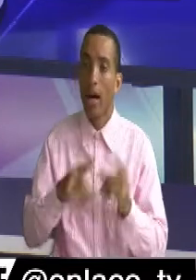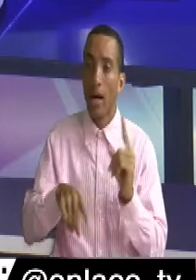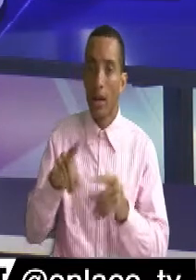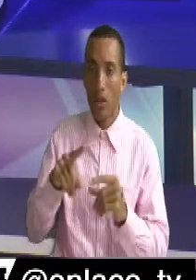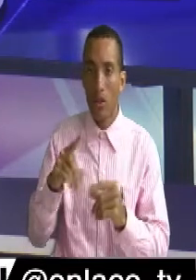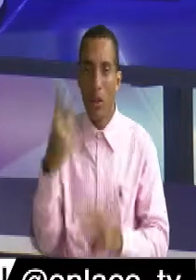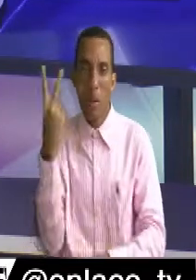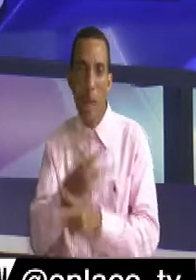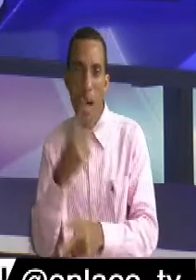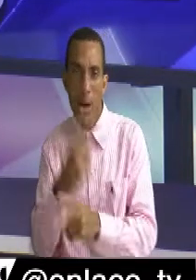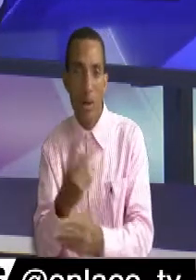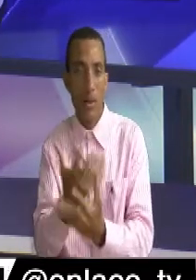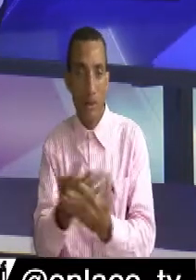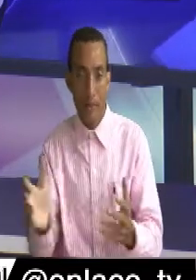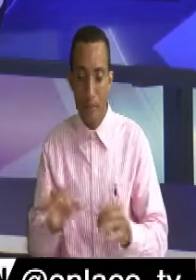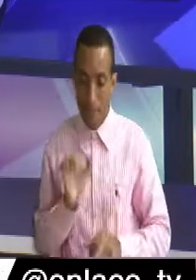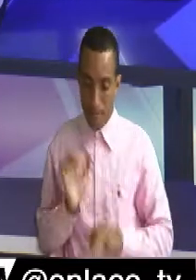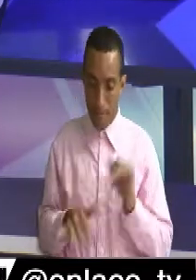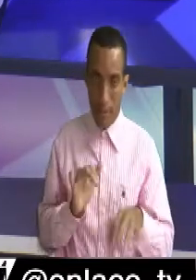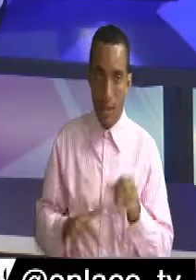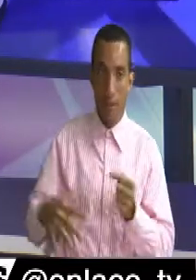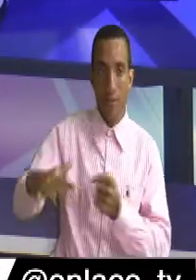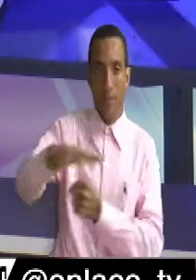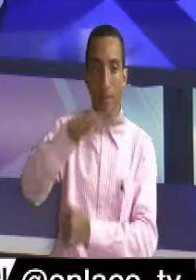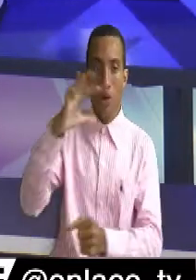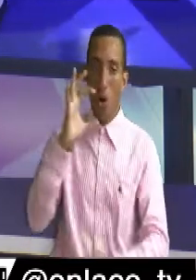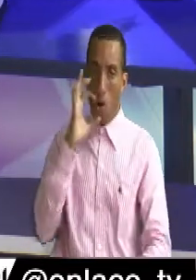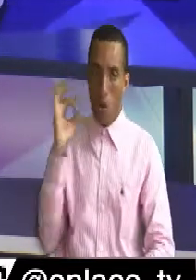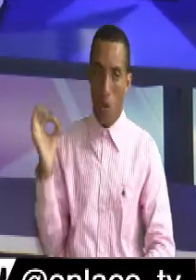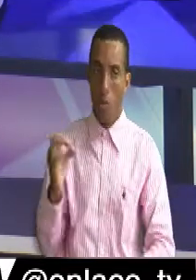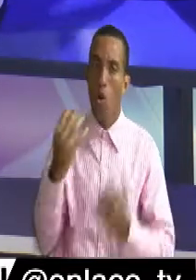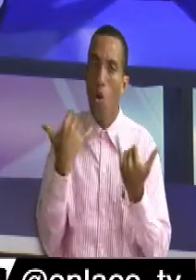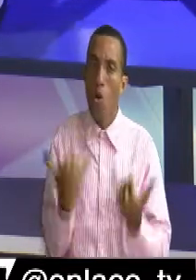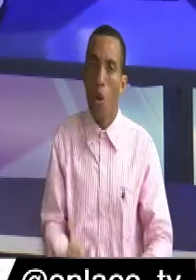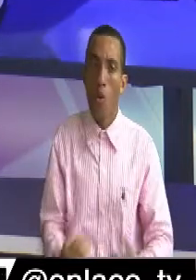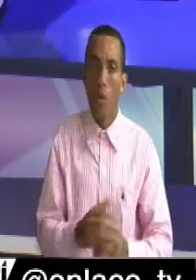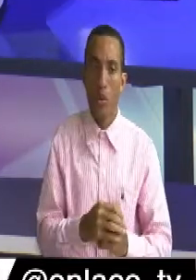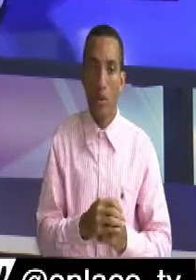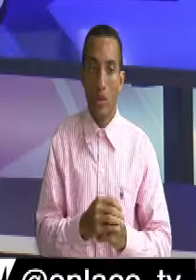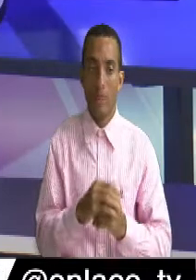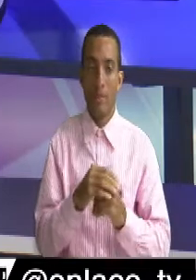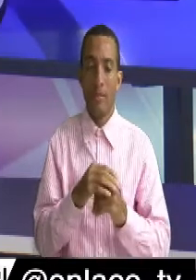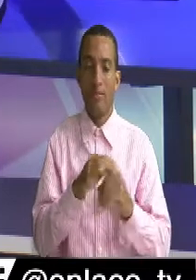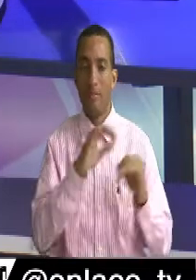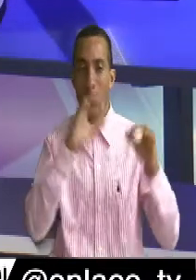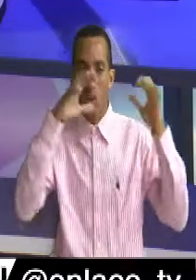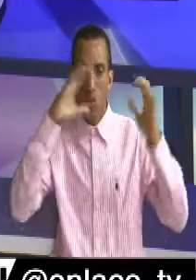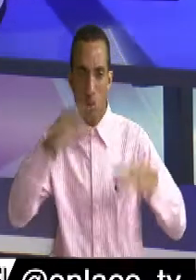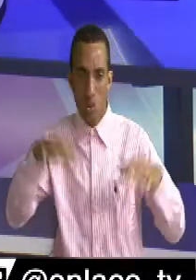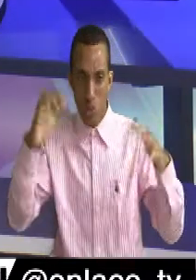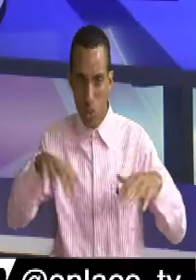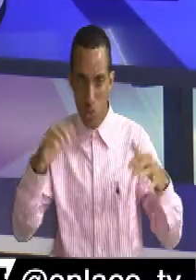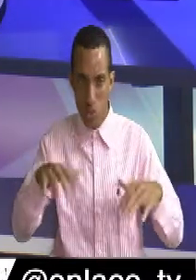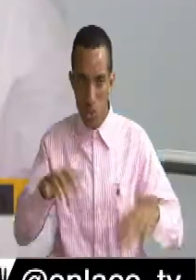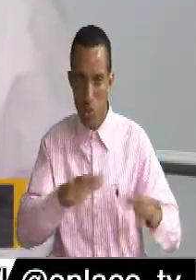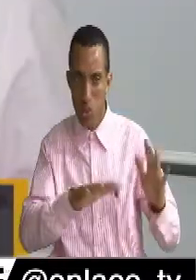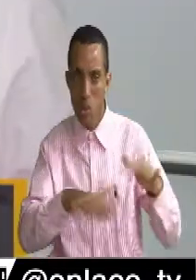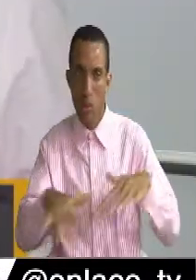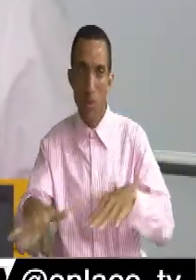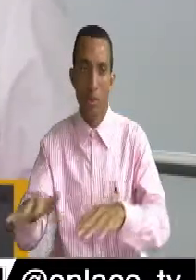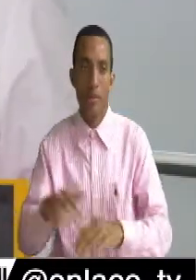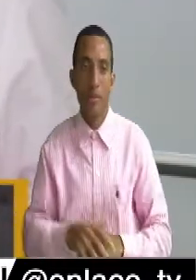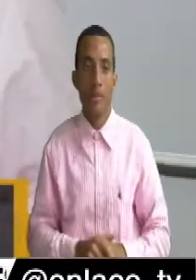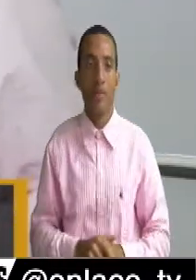Desastres. El secretario de Medio Ambiente entregó balance de cómo amaneció Barranca Bermeja con ocasión de las precipitaciones de las últimas horas. El